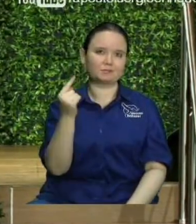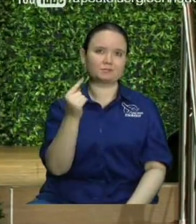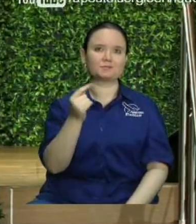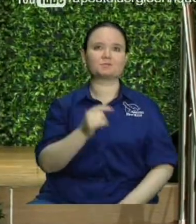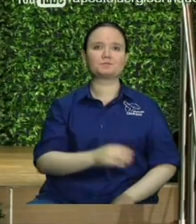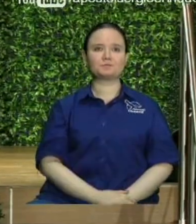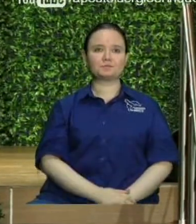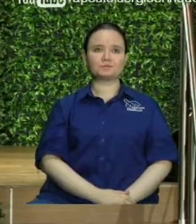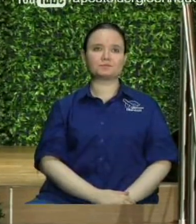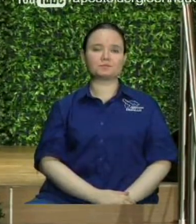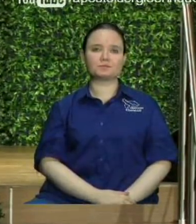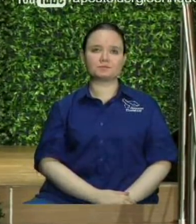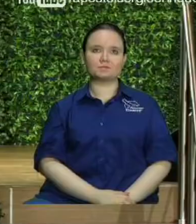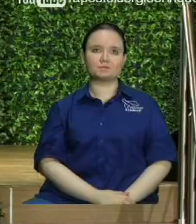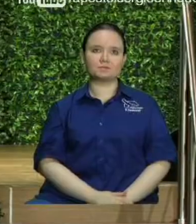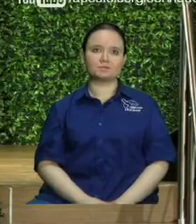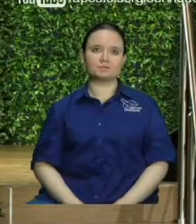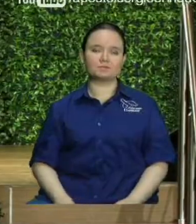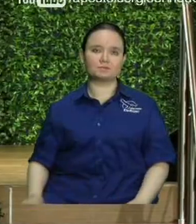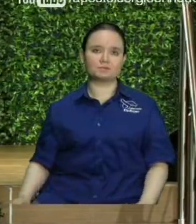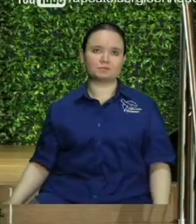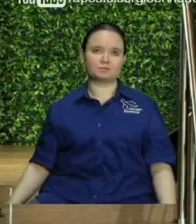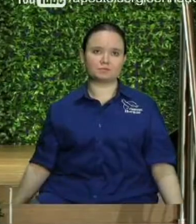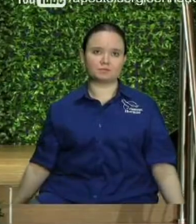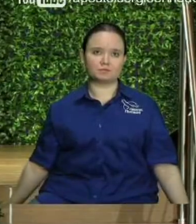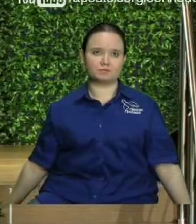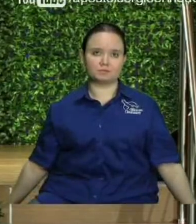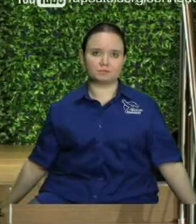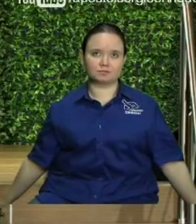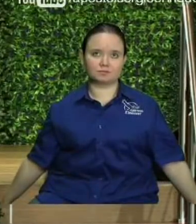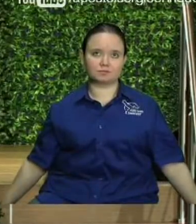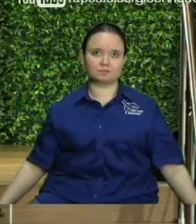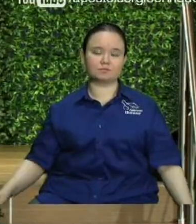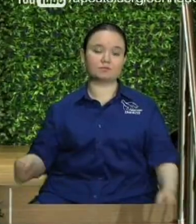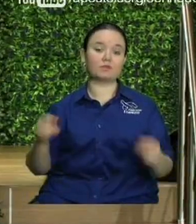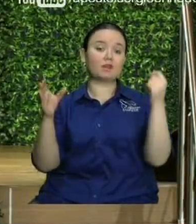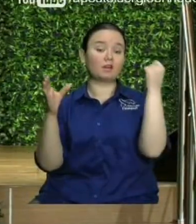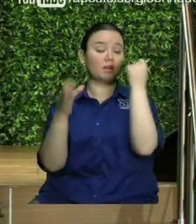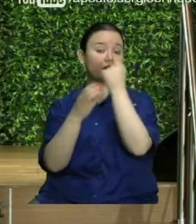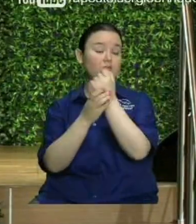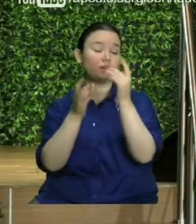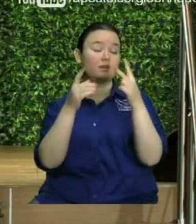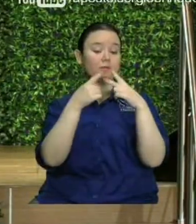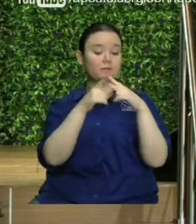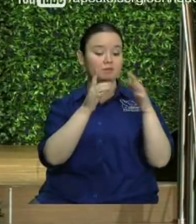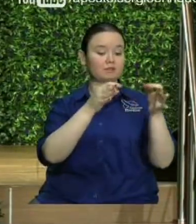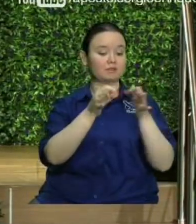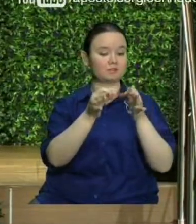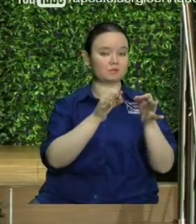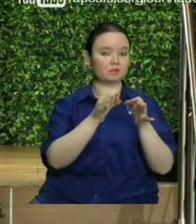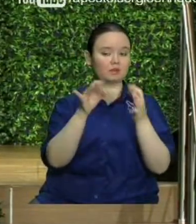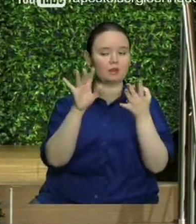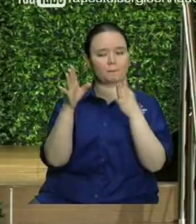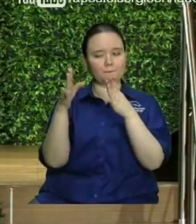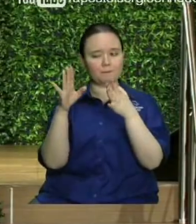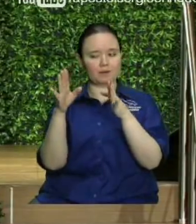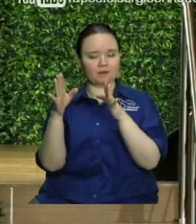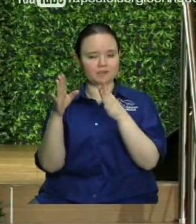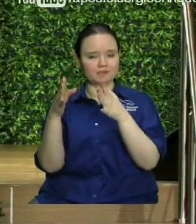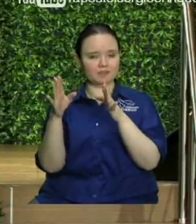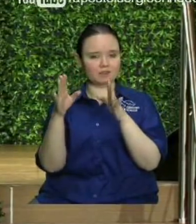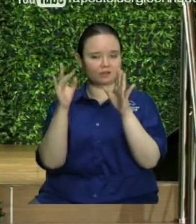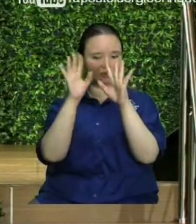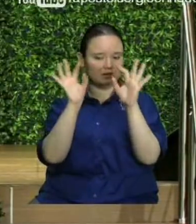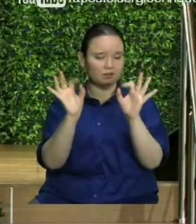Fíjate que Abraham se empieza a movilizar de otra manera, porque se empieza a parecer a lo que va a ser los